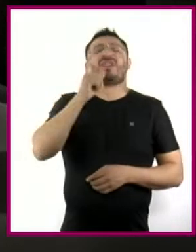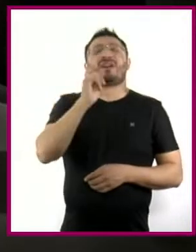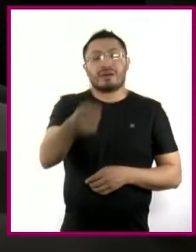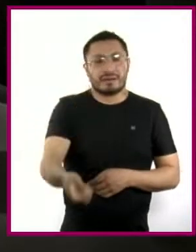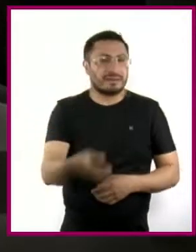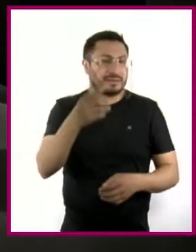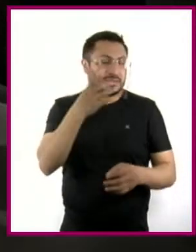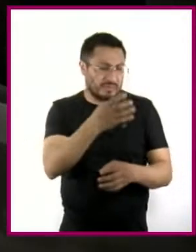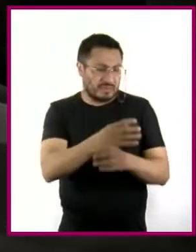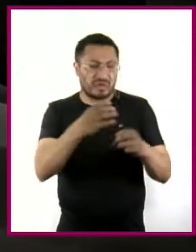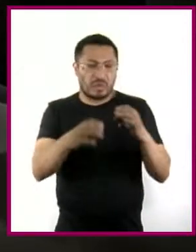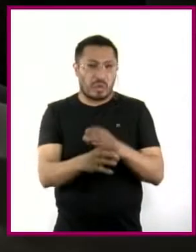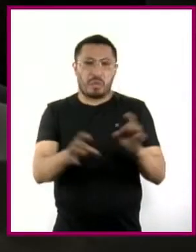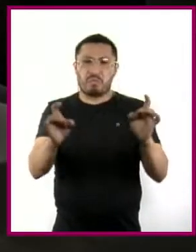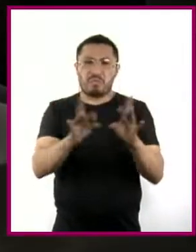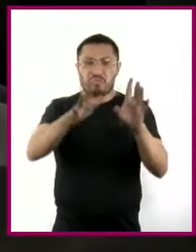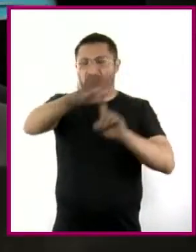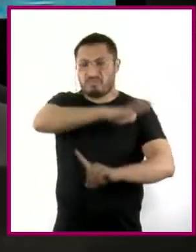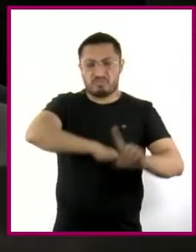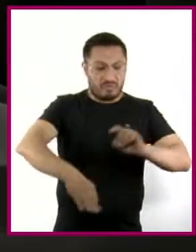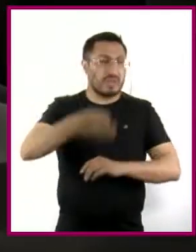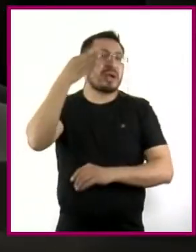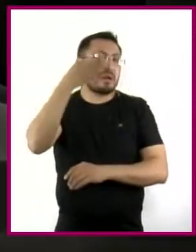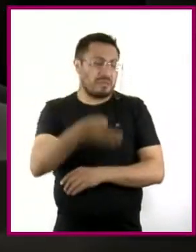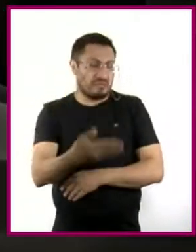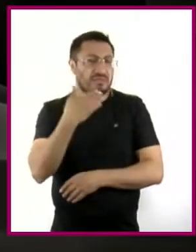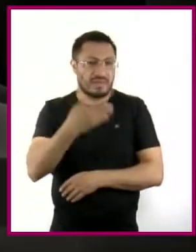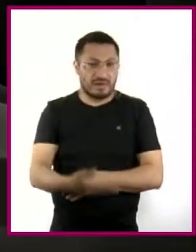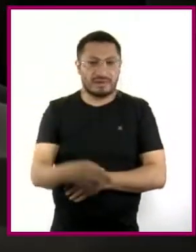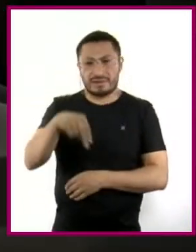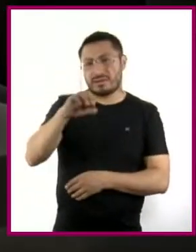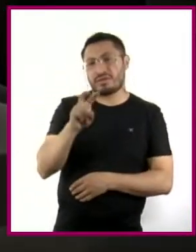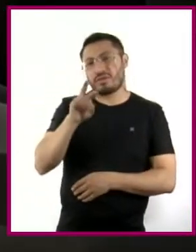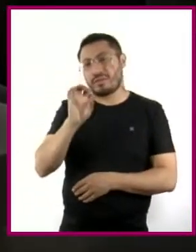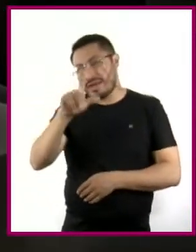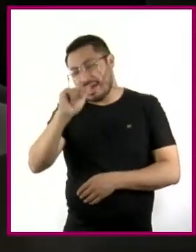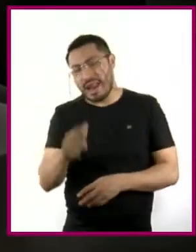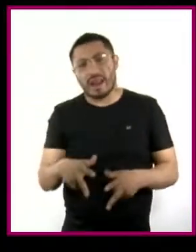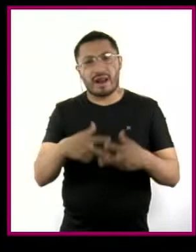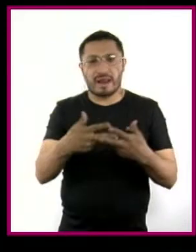son aceptables. Una novela digna, una herramienta digna,